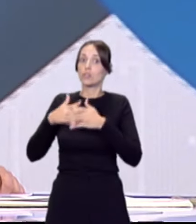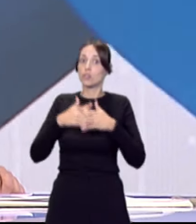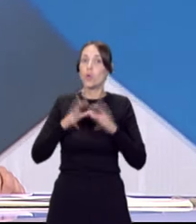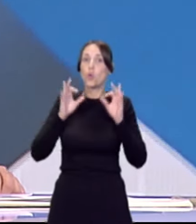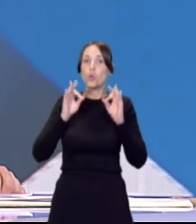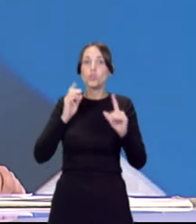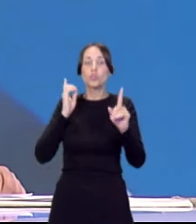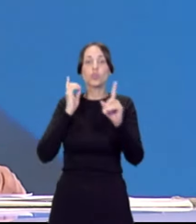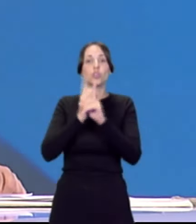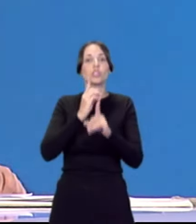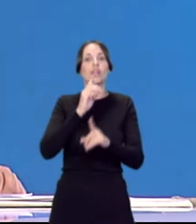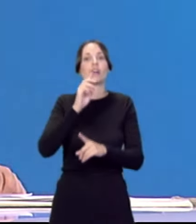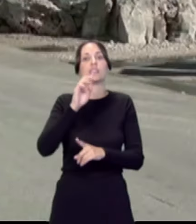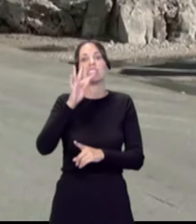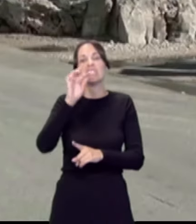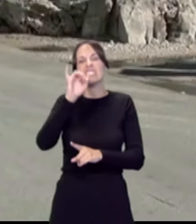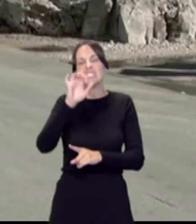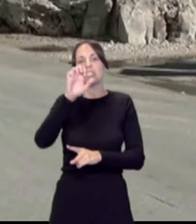de Yemen.